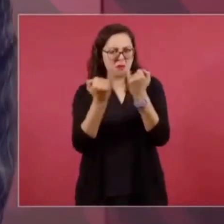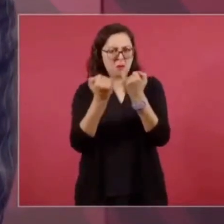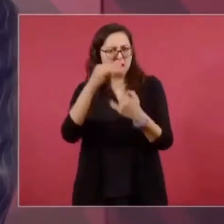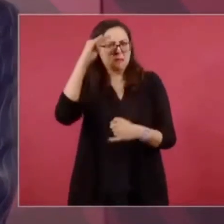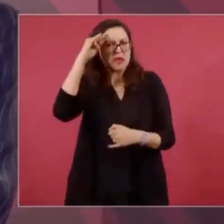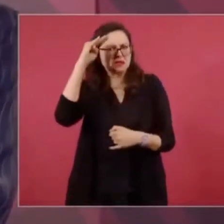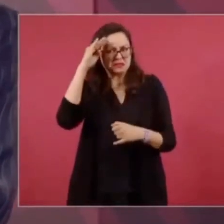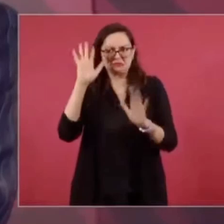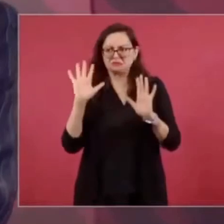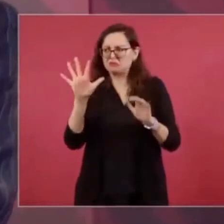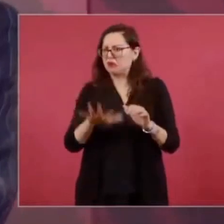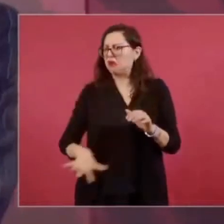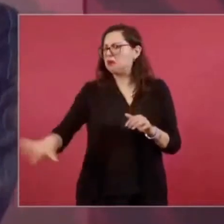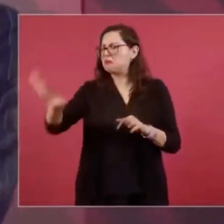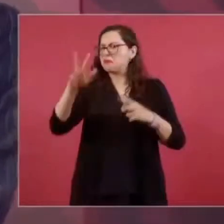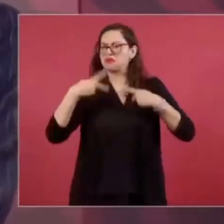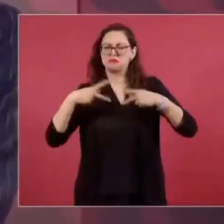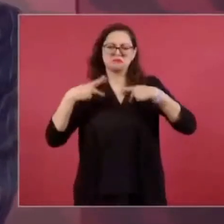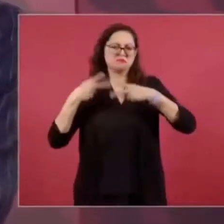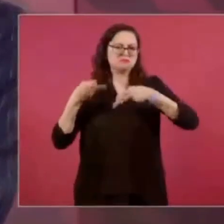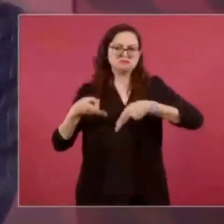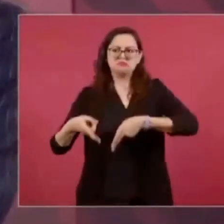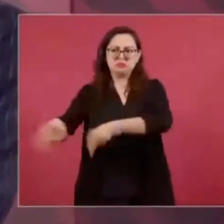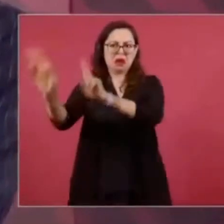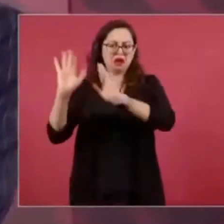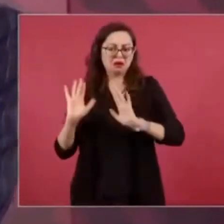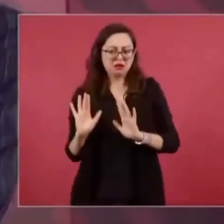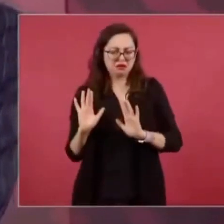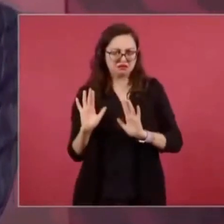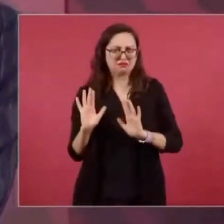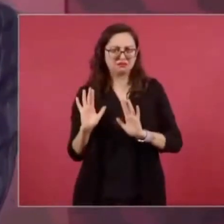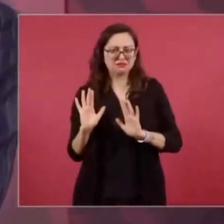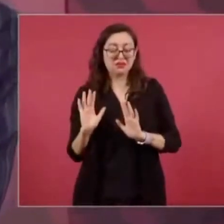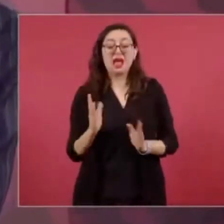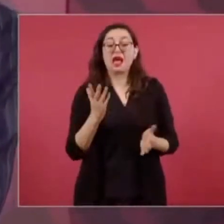Por eso cuando hablamos de neoliberalismo,